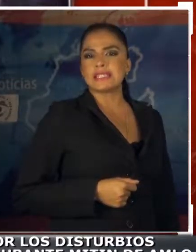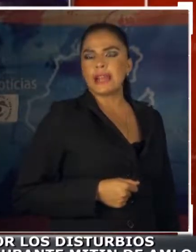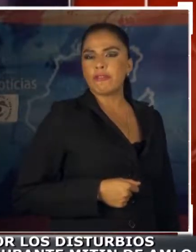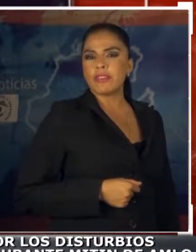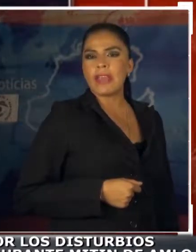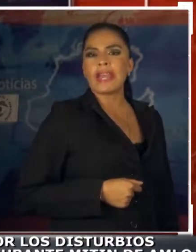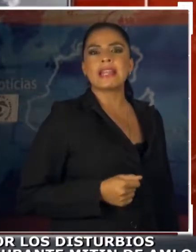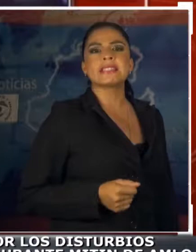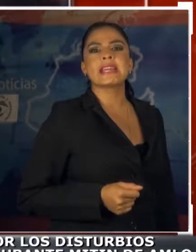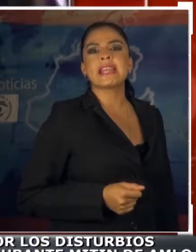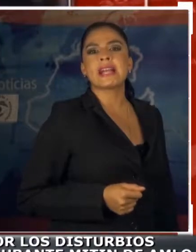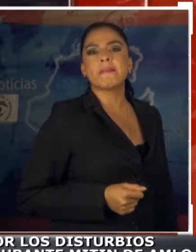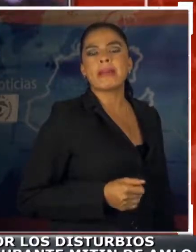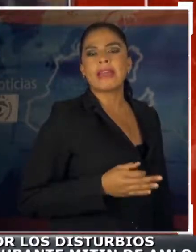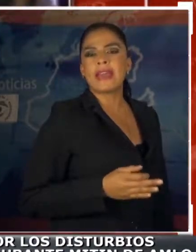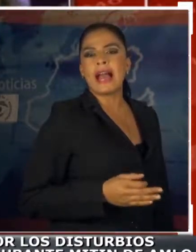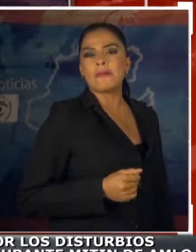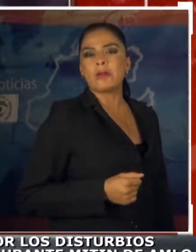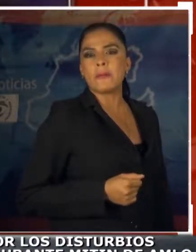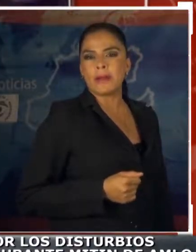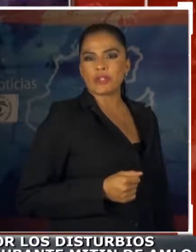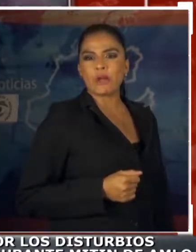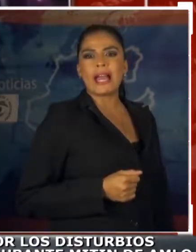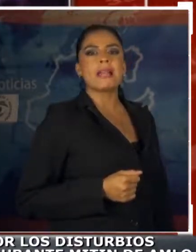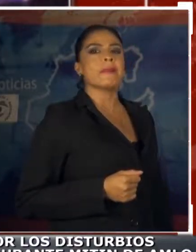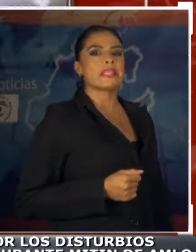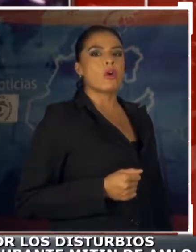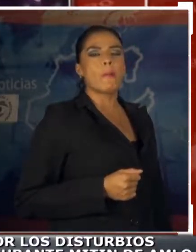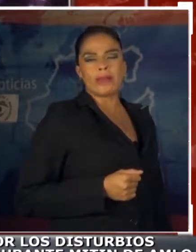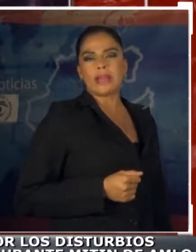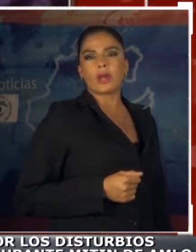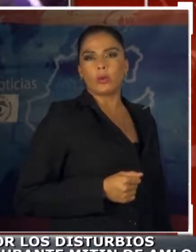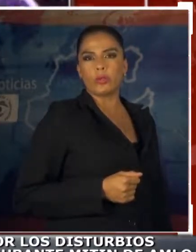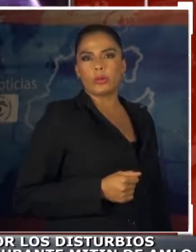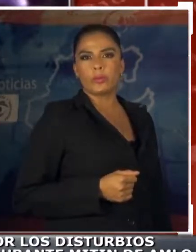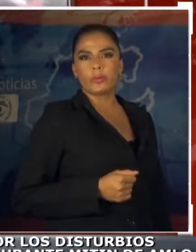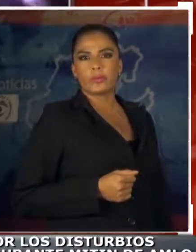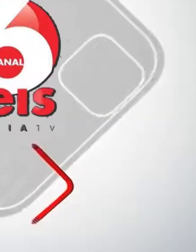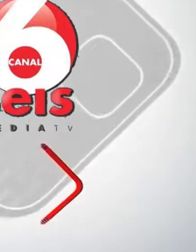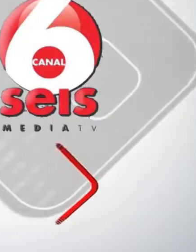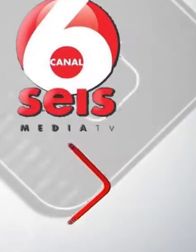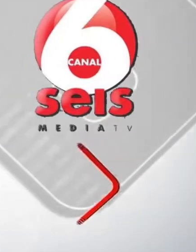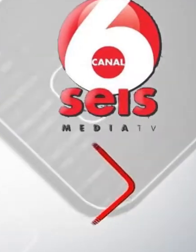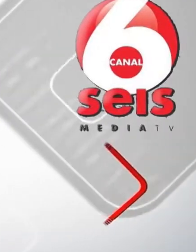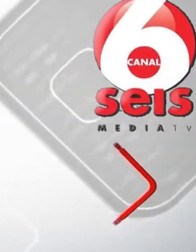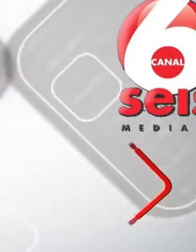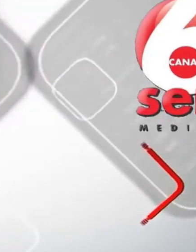integrantes de la FOIDE en el cierre de campaña de AMLO en Pachuca el pasado 20 de junio.